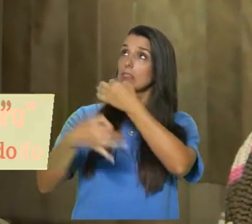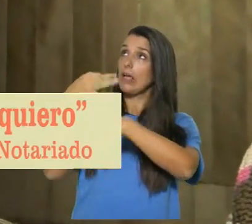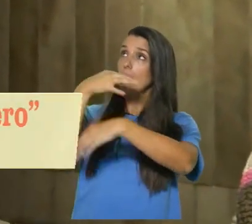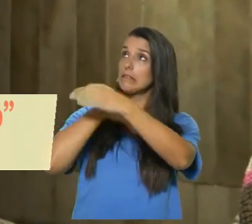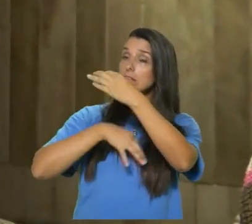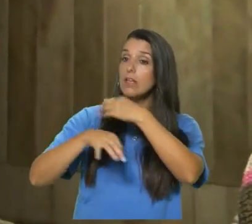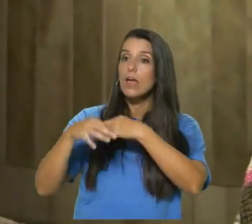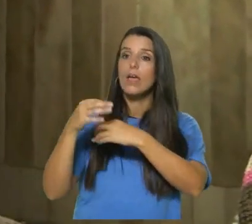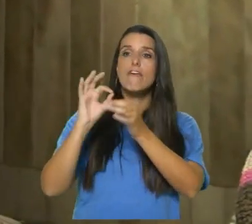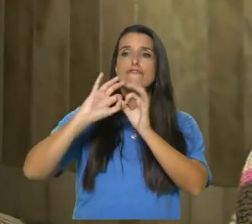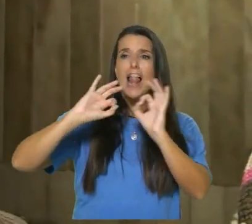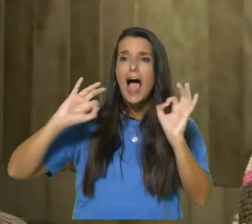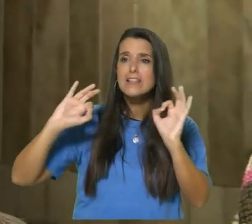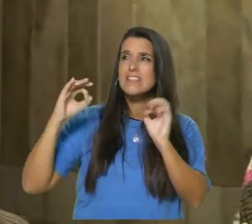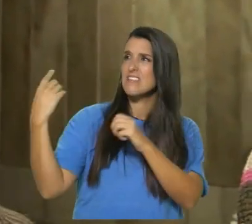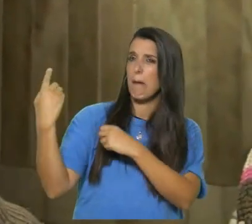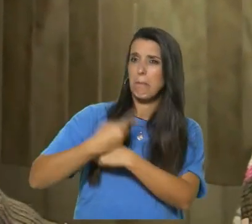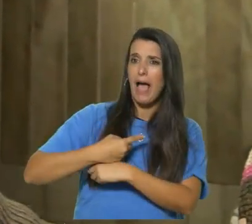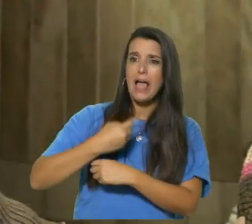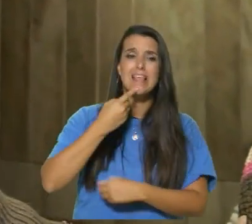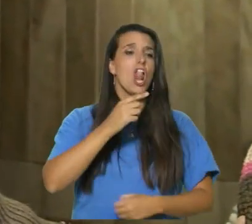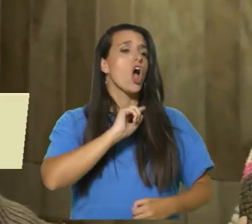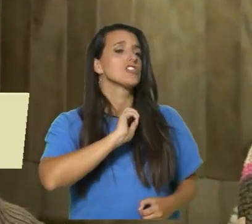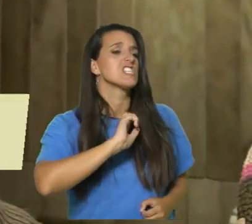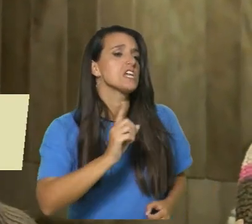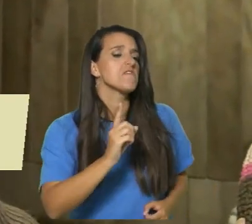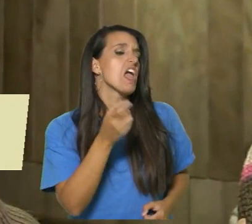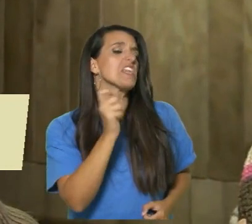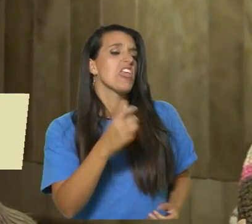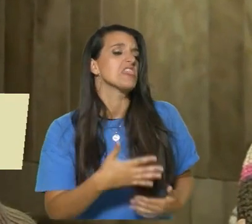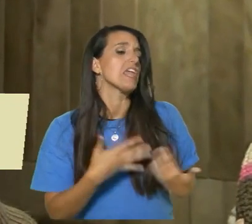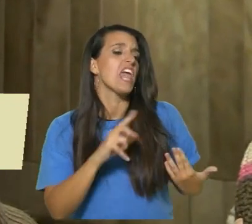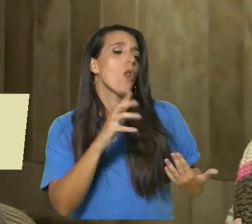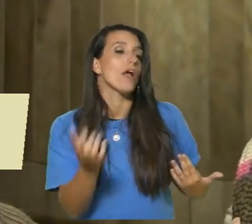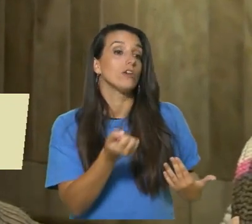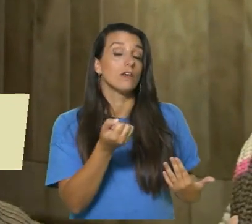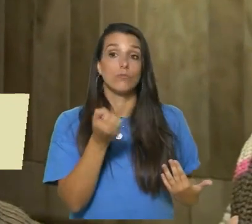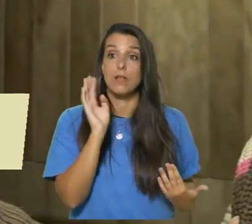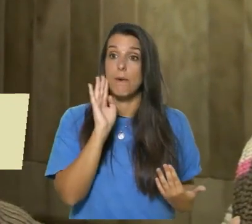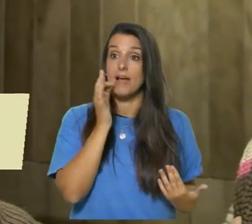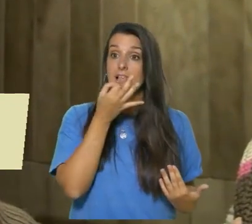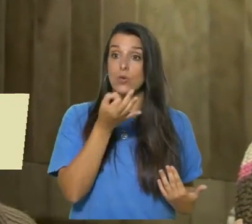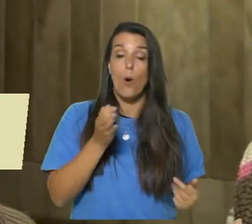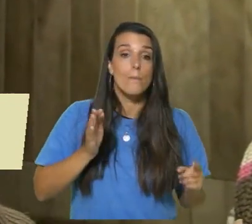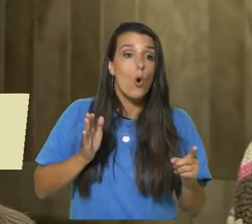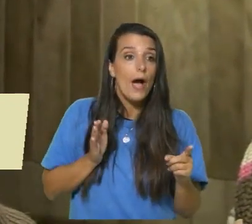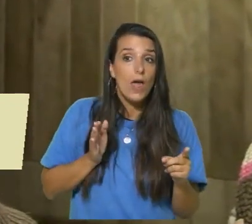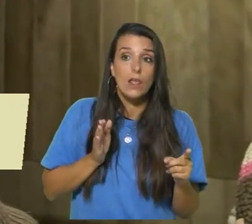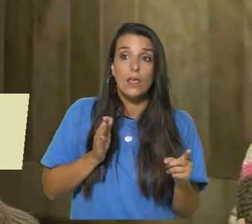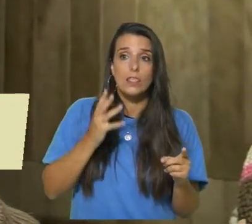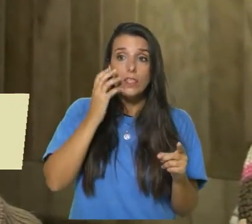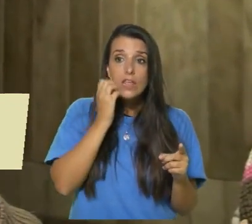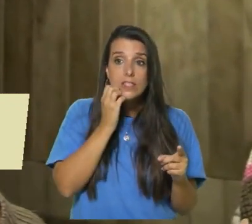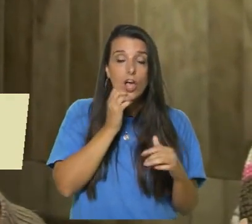frases que nos sentencian no sos buena para nada no vas a encontrar Quién te quiera le decía Una mamá a una mujer que lo contaba con mucha